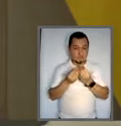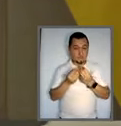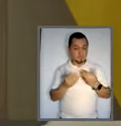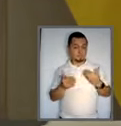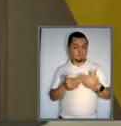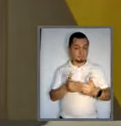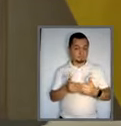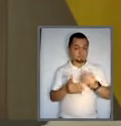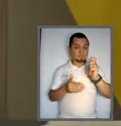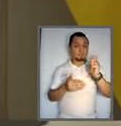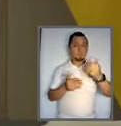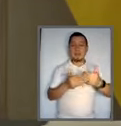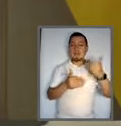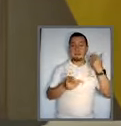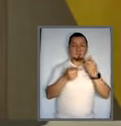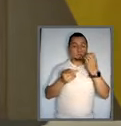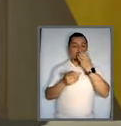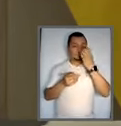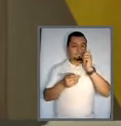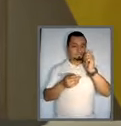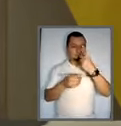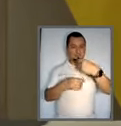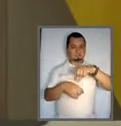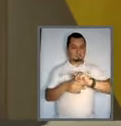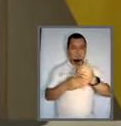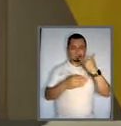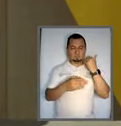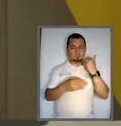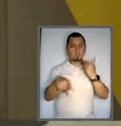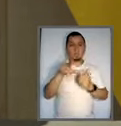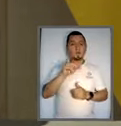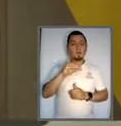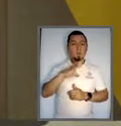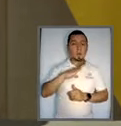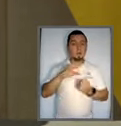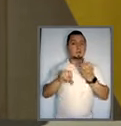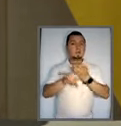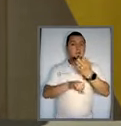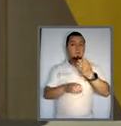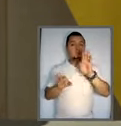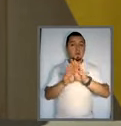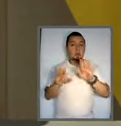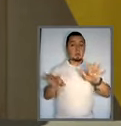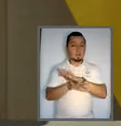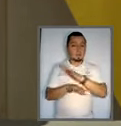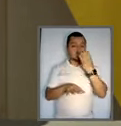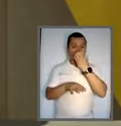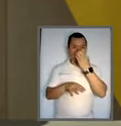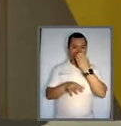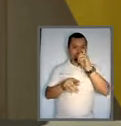adelantar la suspensión de clases presenciales, era un escenario muy parecido. Lo que no tenemos como Estado es facultades para modificar el calendario